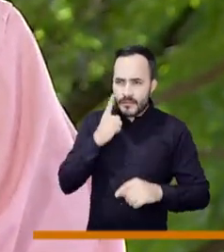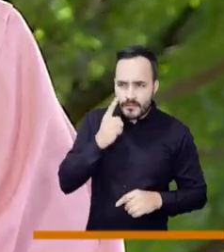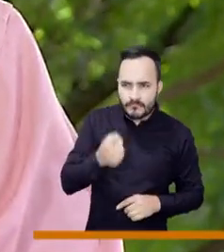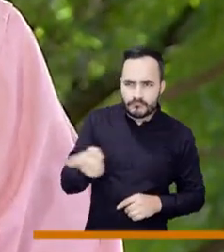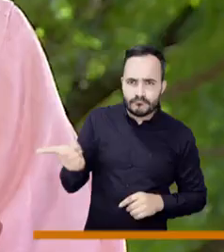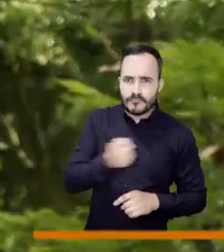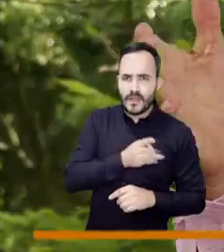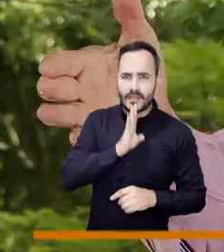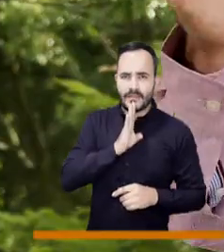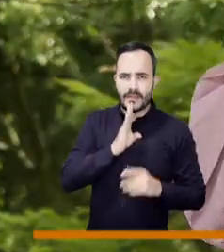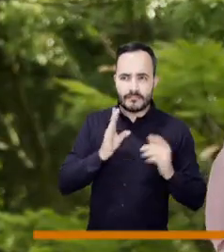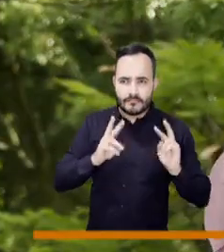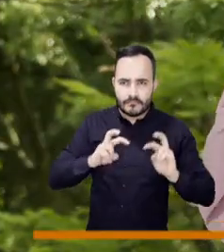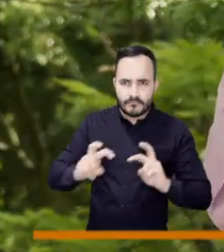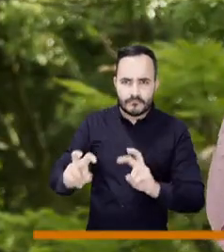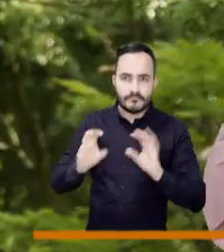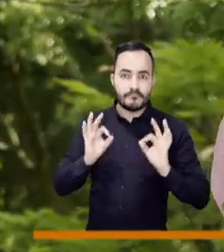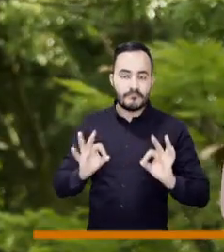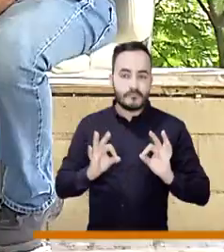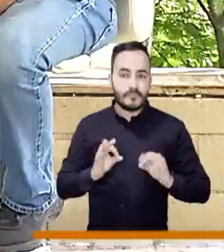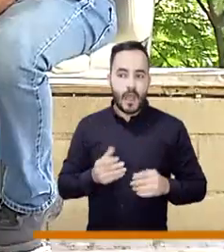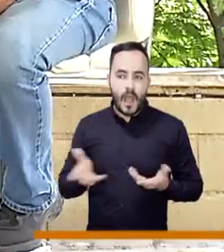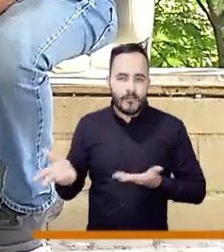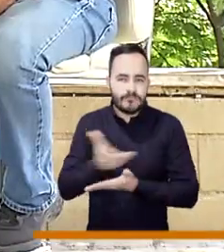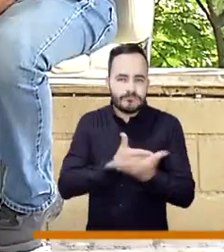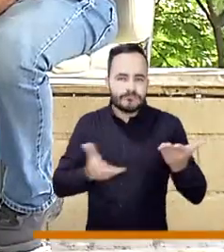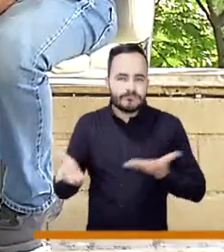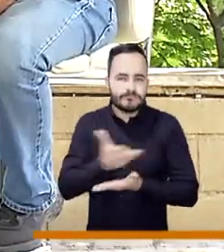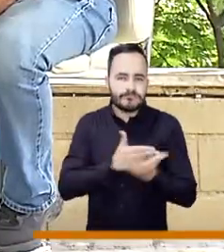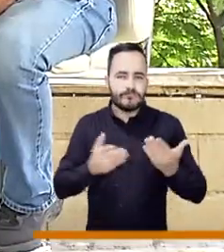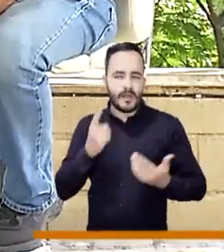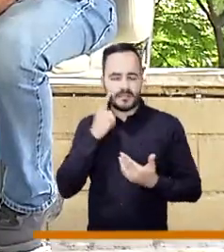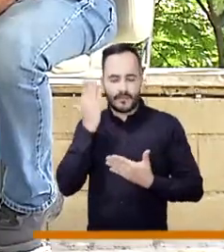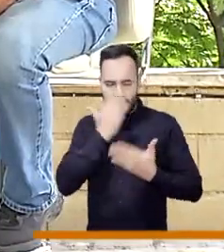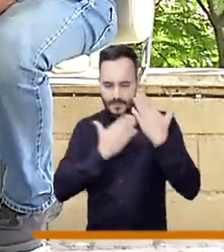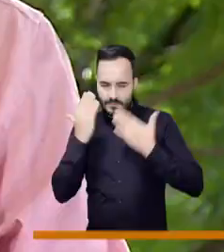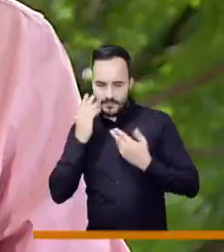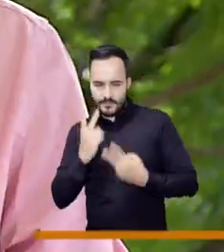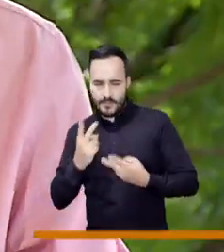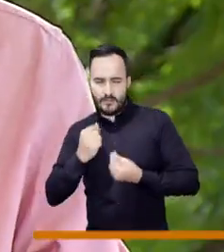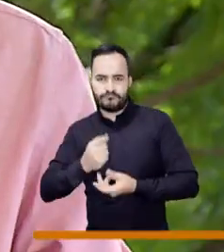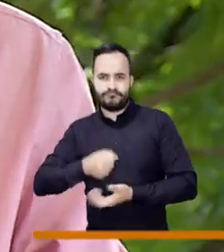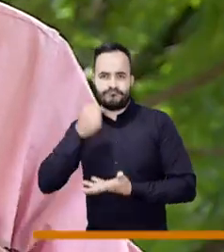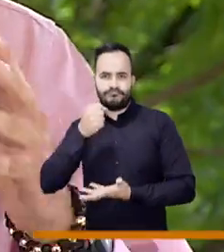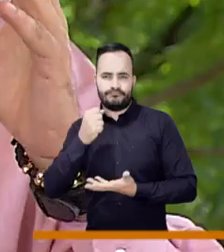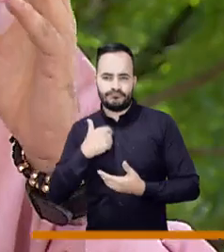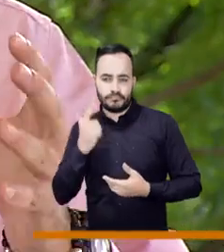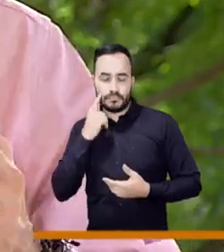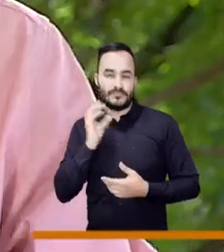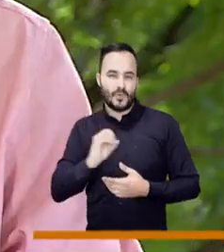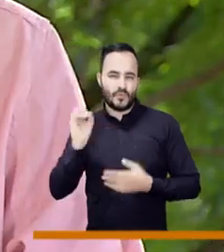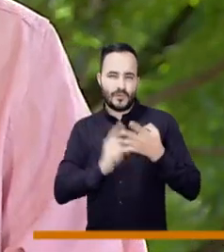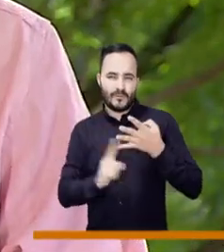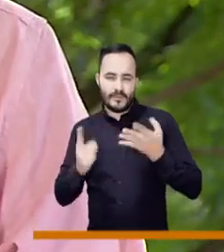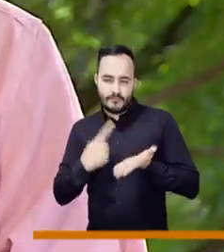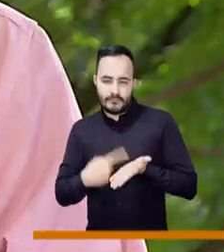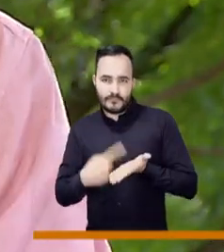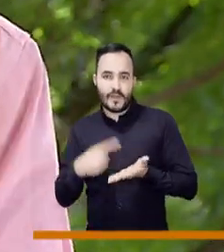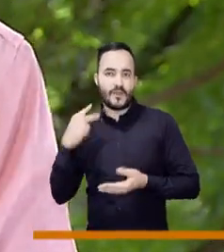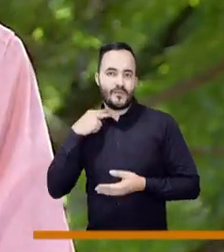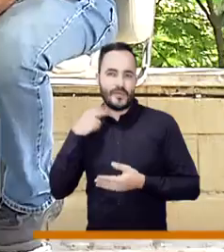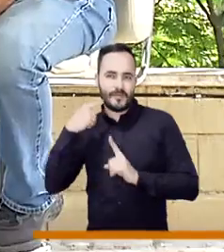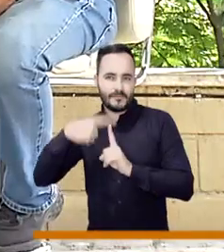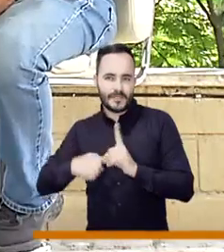de alcaldía, y todo eso debe ser reflejado en el presupuesto que vamos a discutir ya a finales de octubre y sobre todo en el mes de